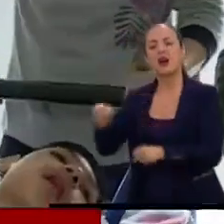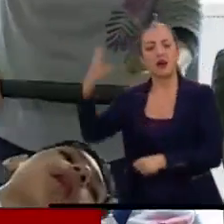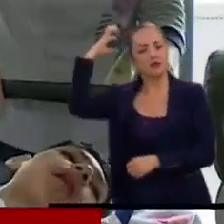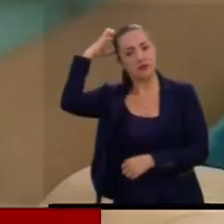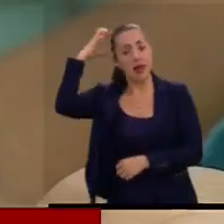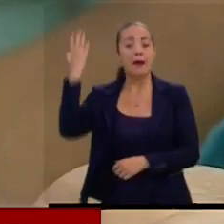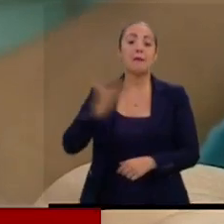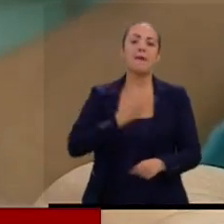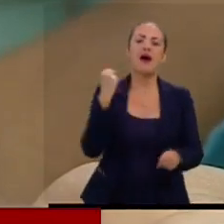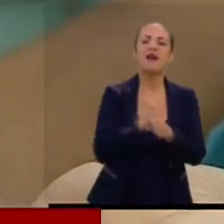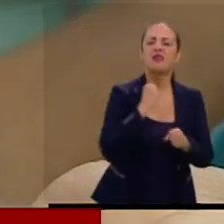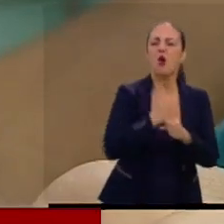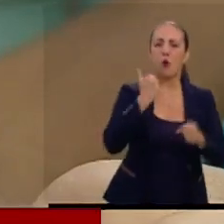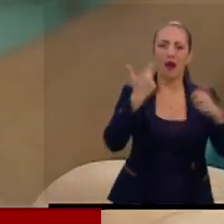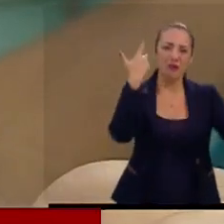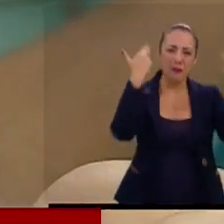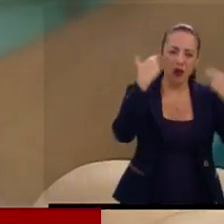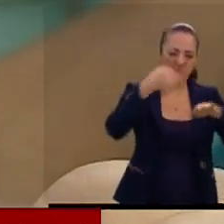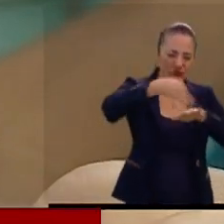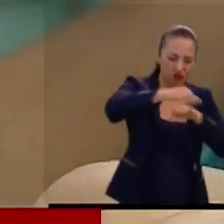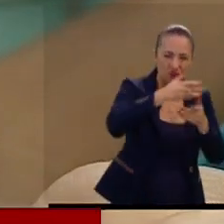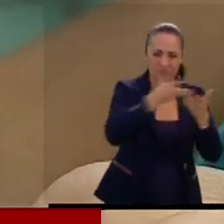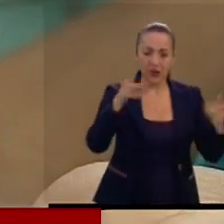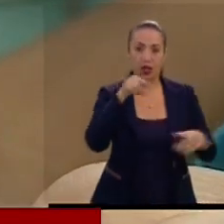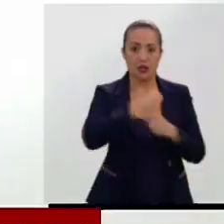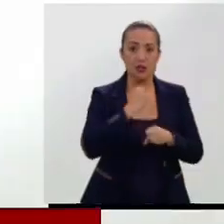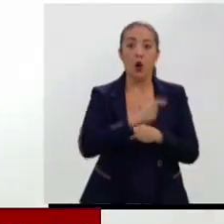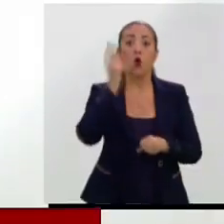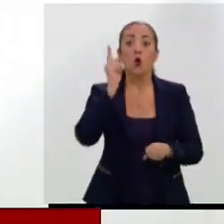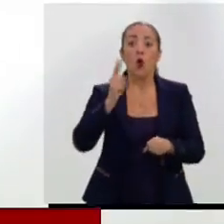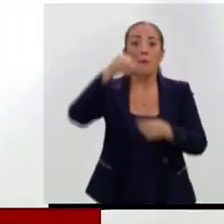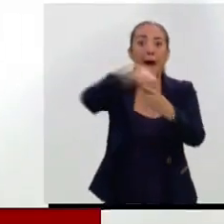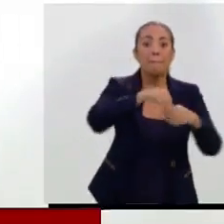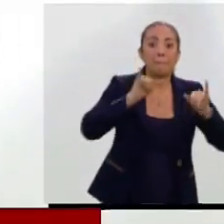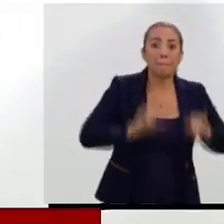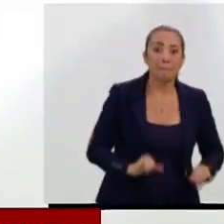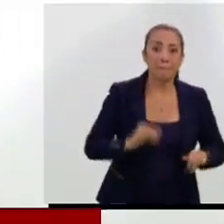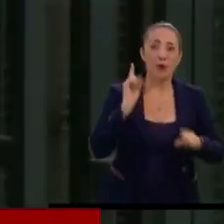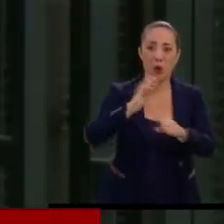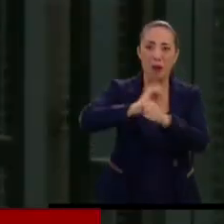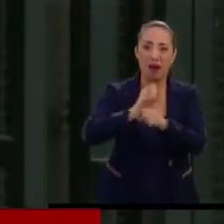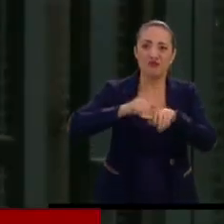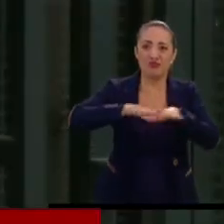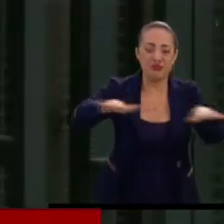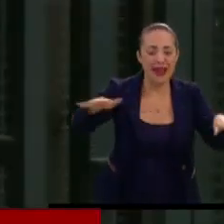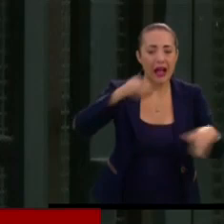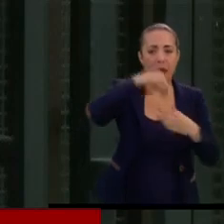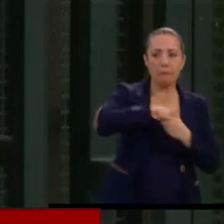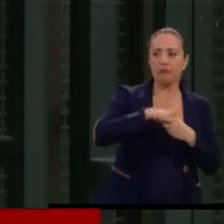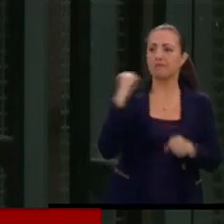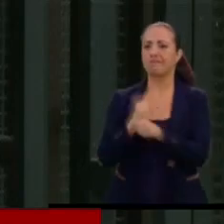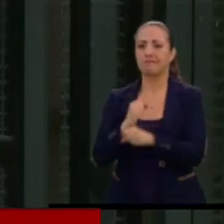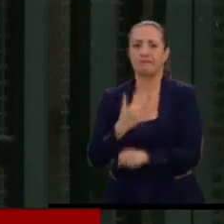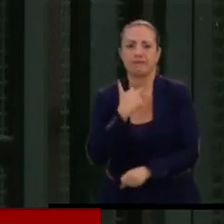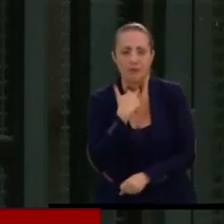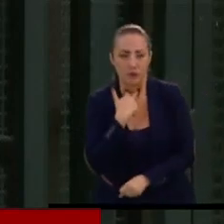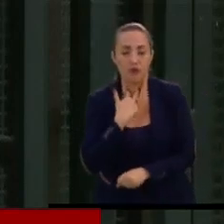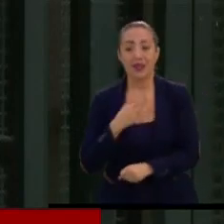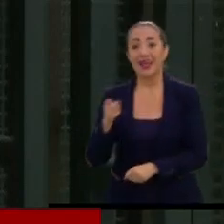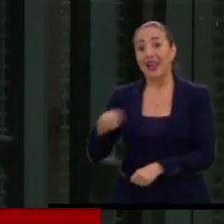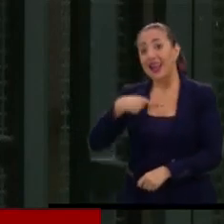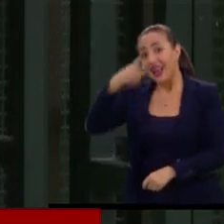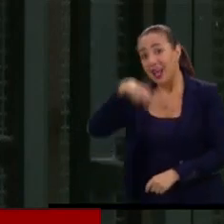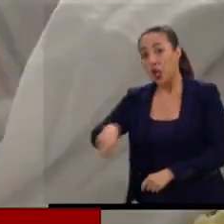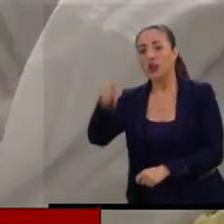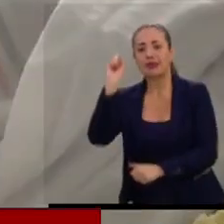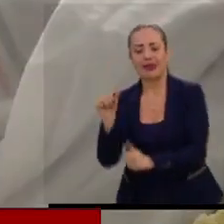como estilista. Sin embargo, por la pandemia no ha podido trabajar desde hace 2 meses. Giancarlos tiene que tener compañía durante las